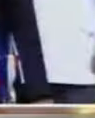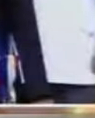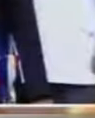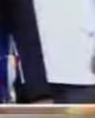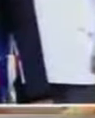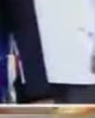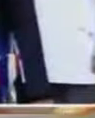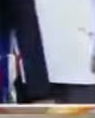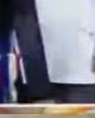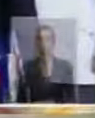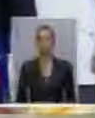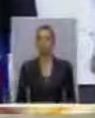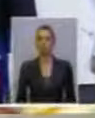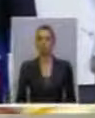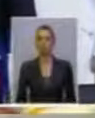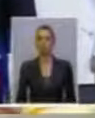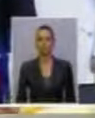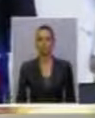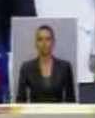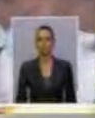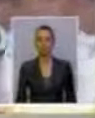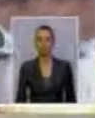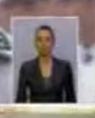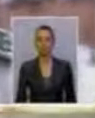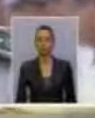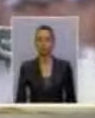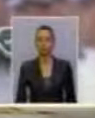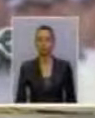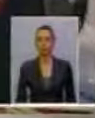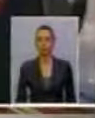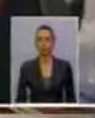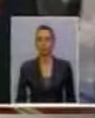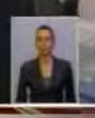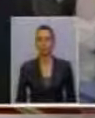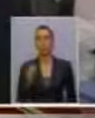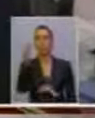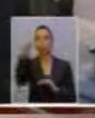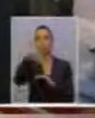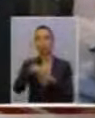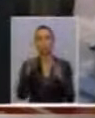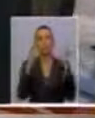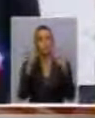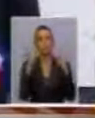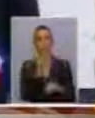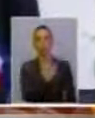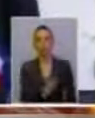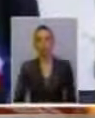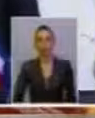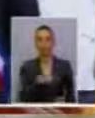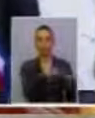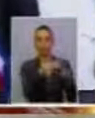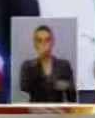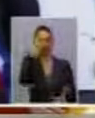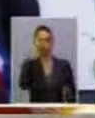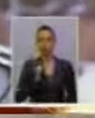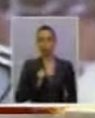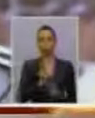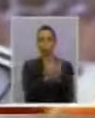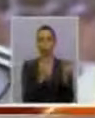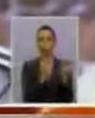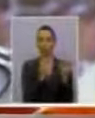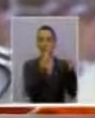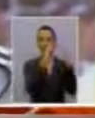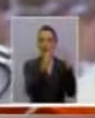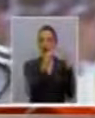desigual distribución de los frutos del crecimiento, la gente puede ver muy buenas cifras o cifras bastante halagüeñas